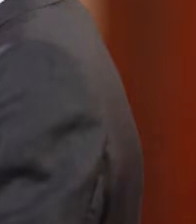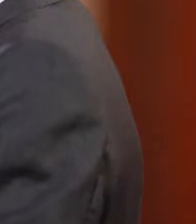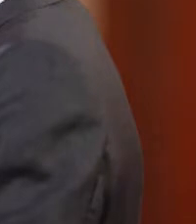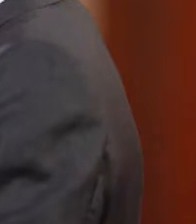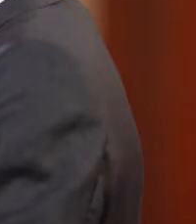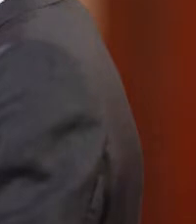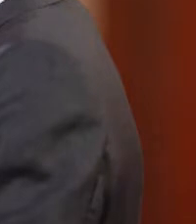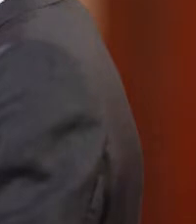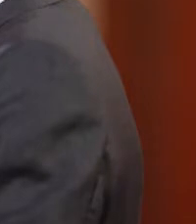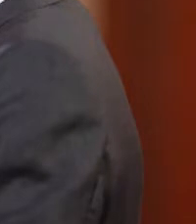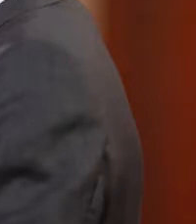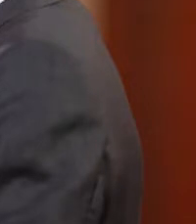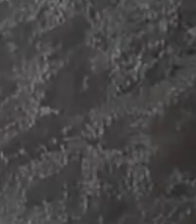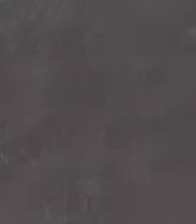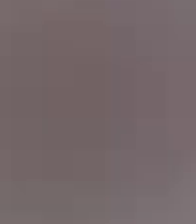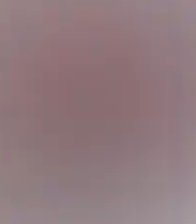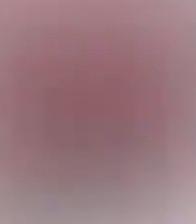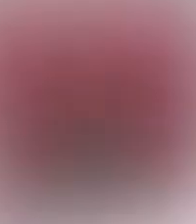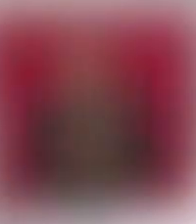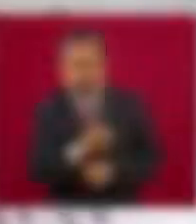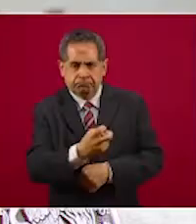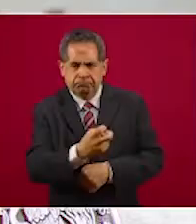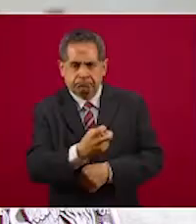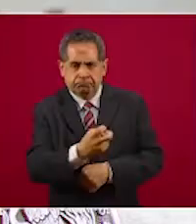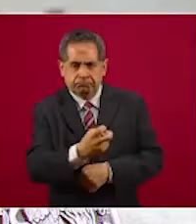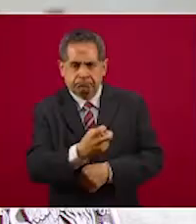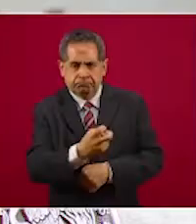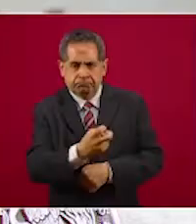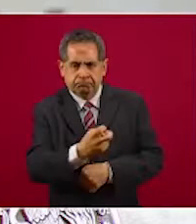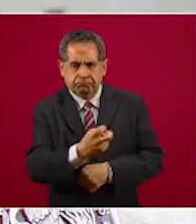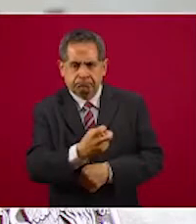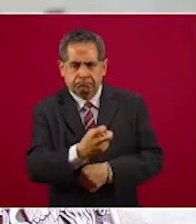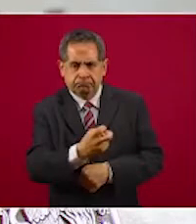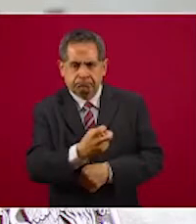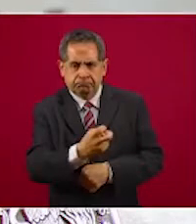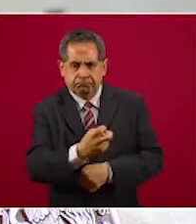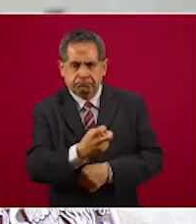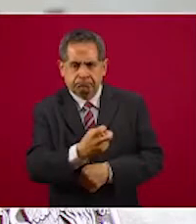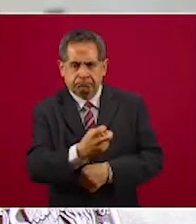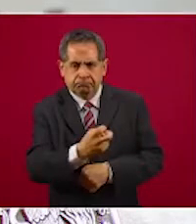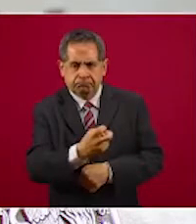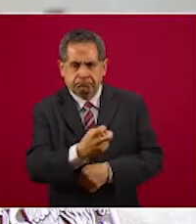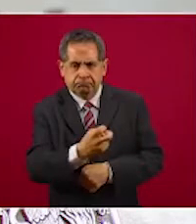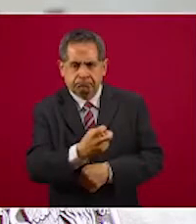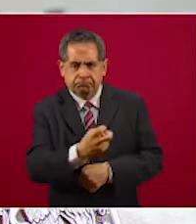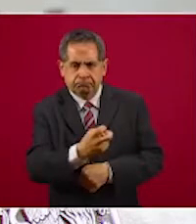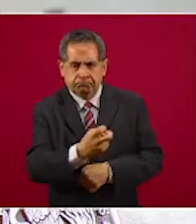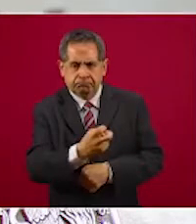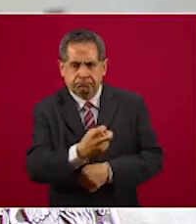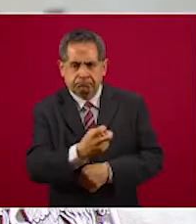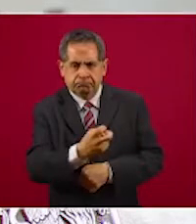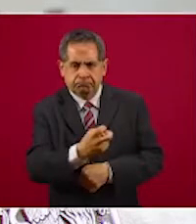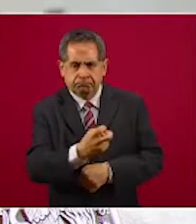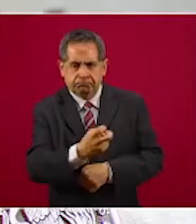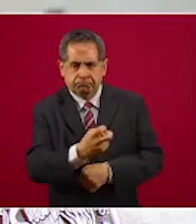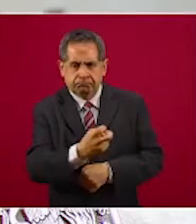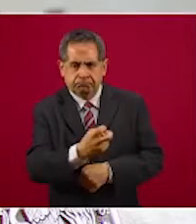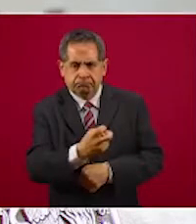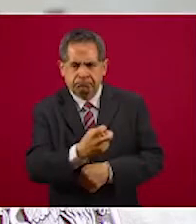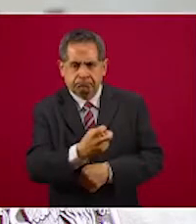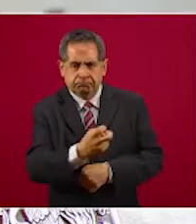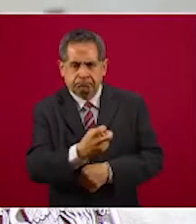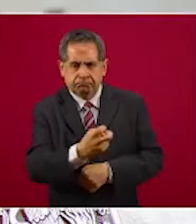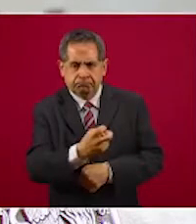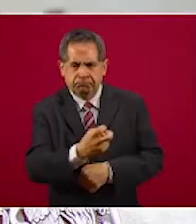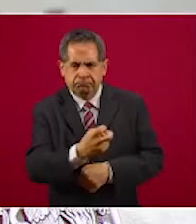narcotráfico llegó a hablarse de un narcoestado yo sinceramente en ese entonces pensaba que no era